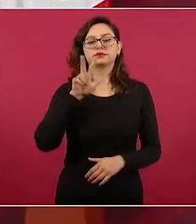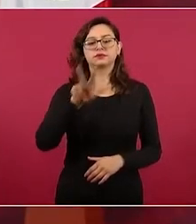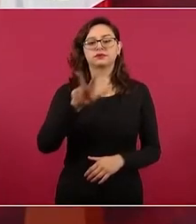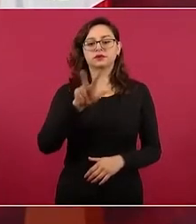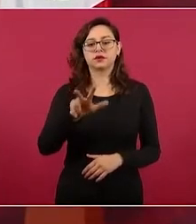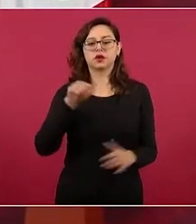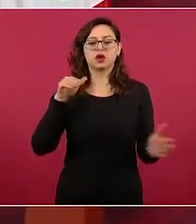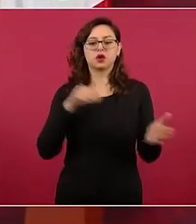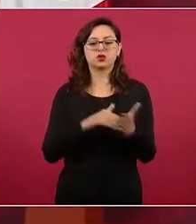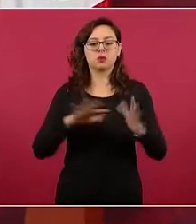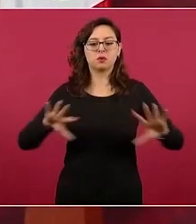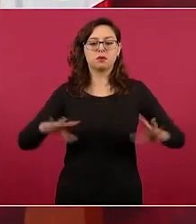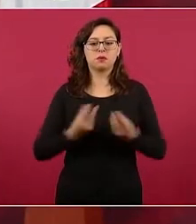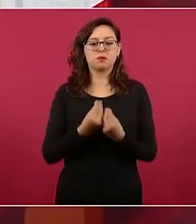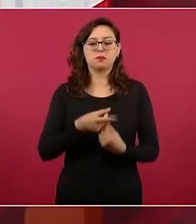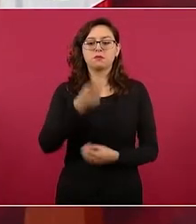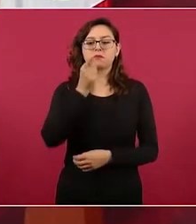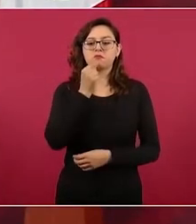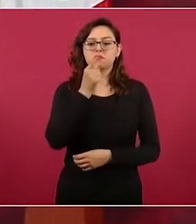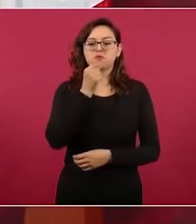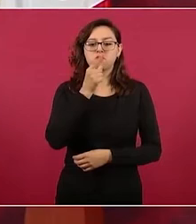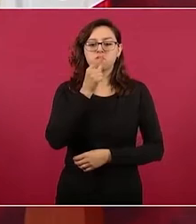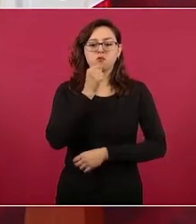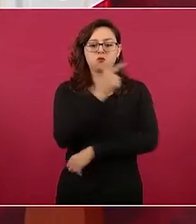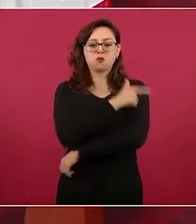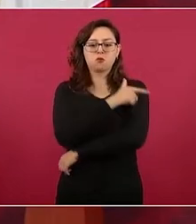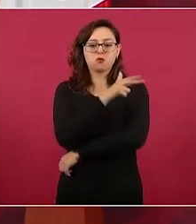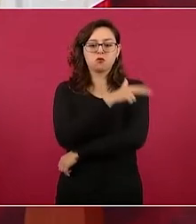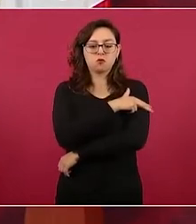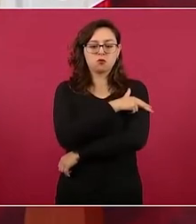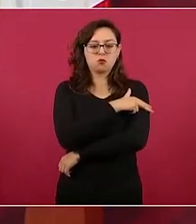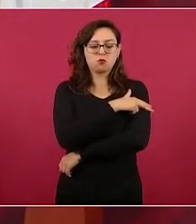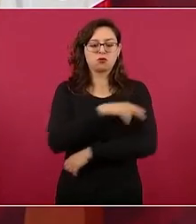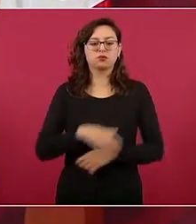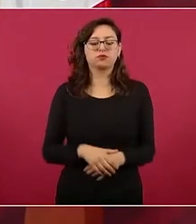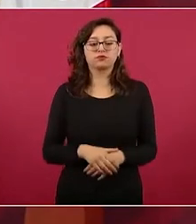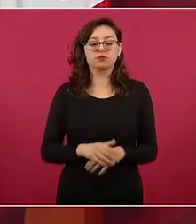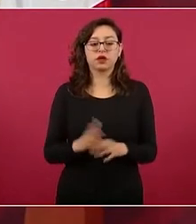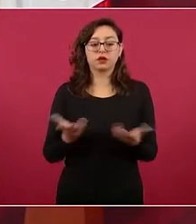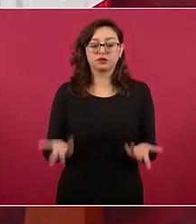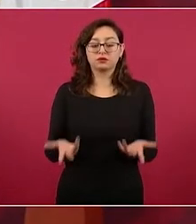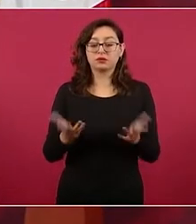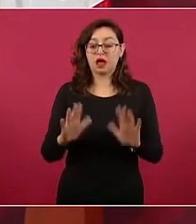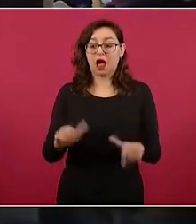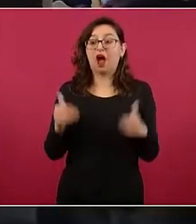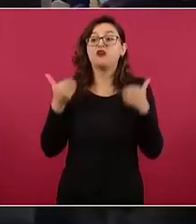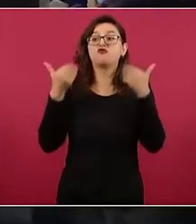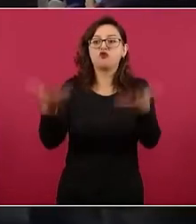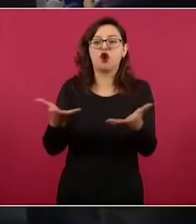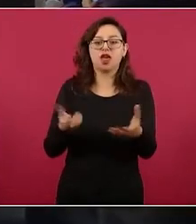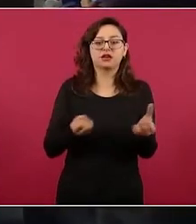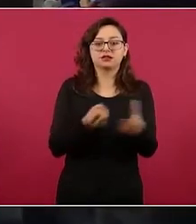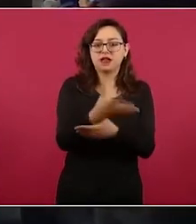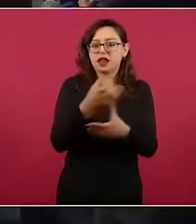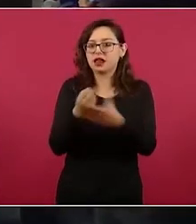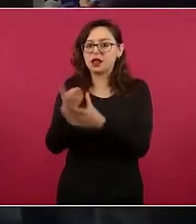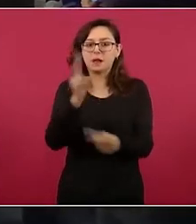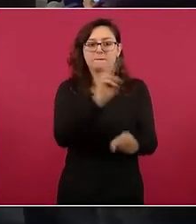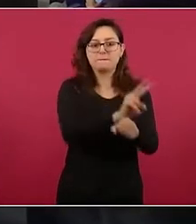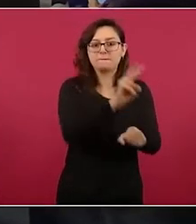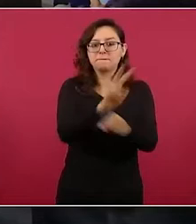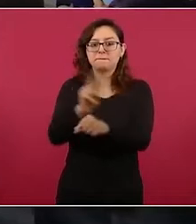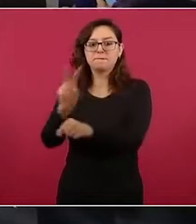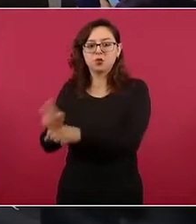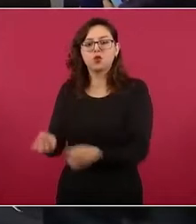¡118,000 en total! Operativos, 105,000. ¿Qué significa esto? Que en menos